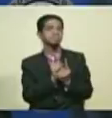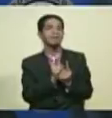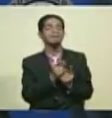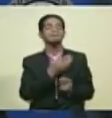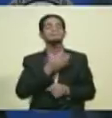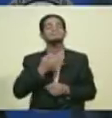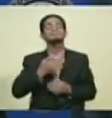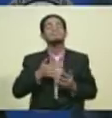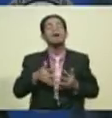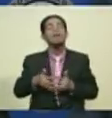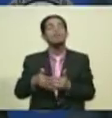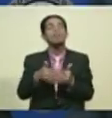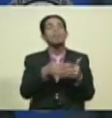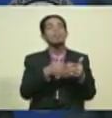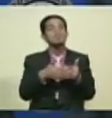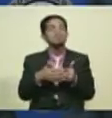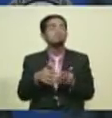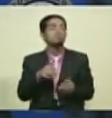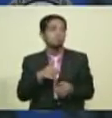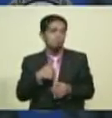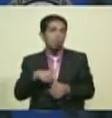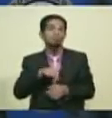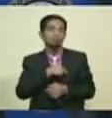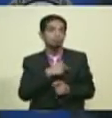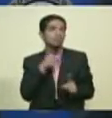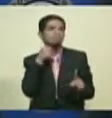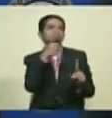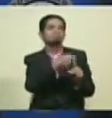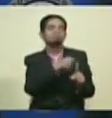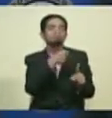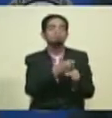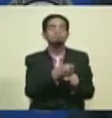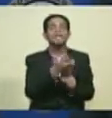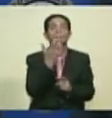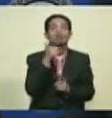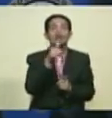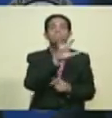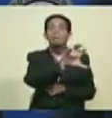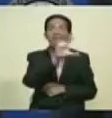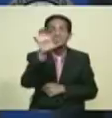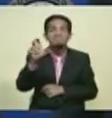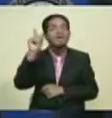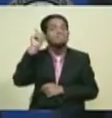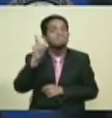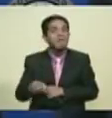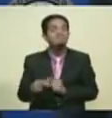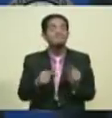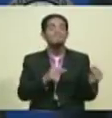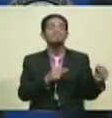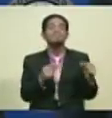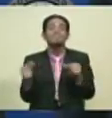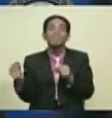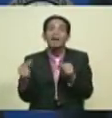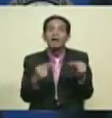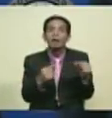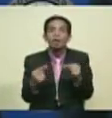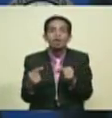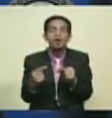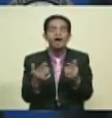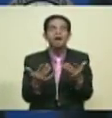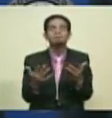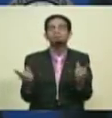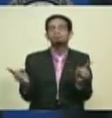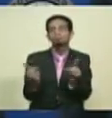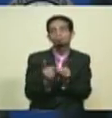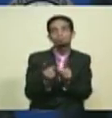los Estados Unidos, y nosotros vamos a insistir. Las naciones civilizadas tienen que dialogar, tienen que aproximarse, tienen que usar las herramientas